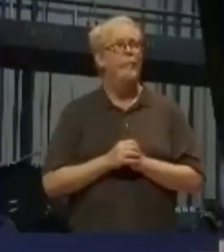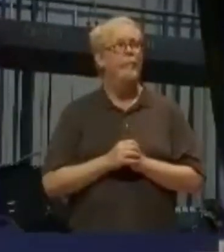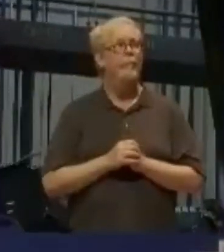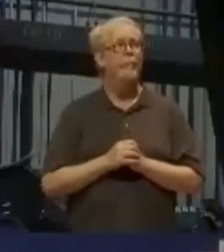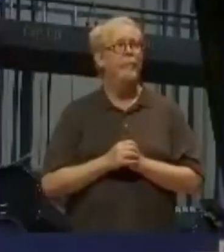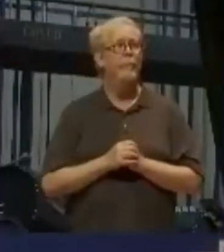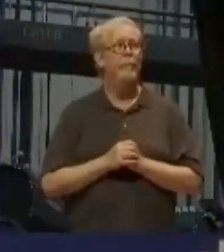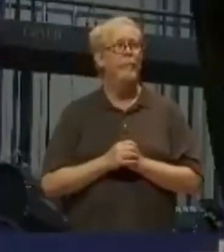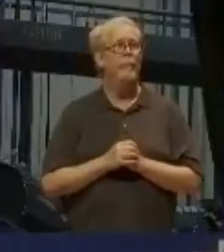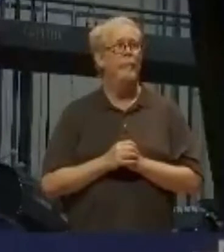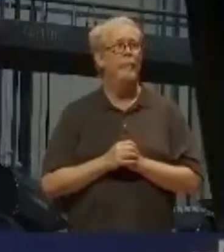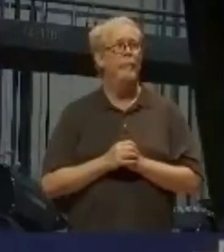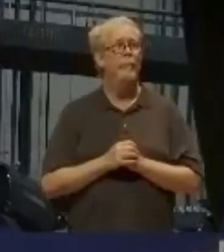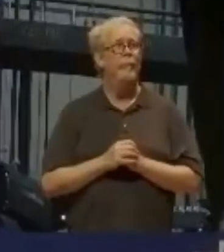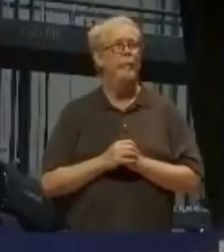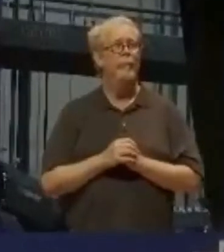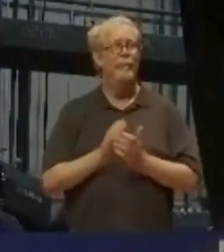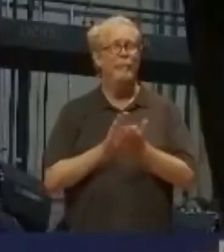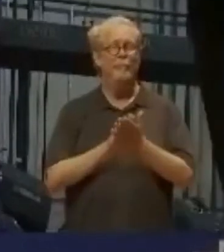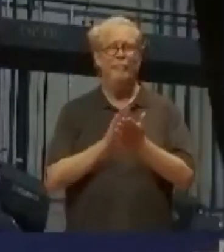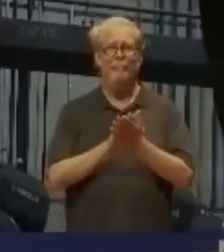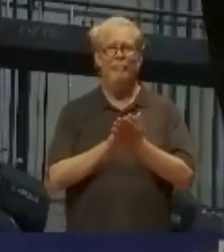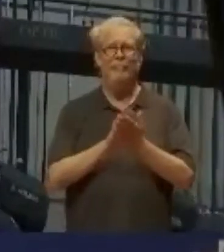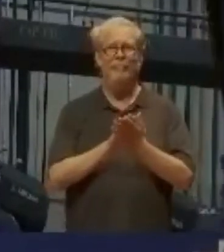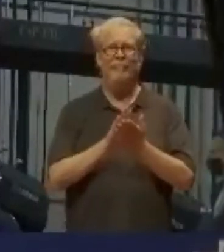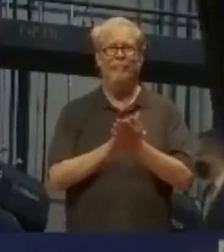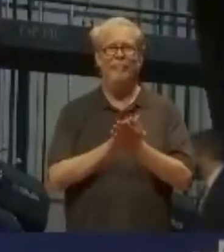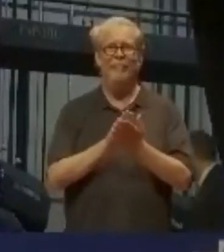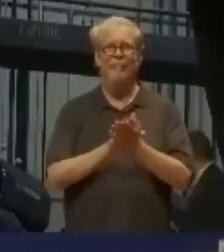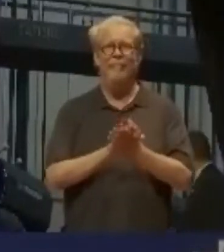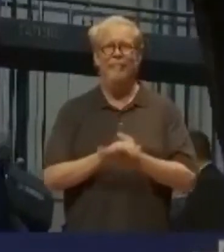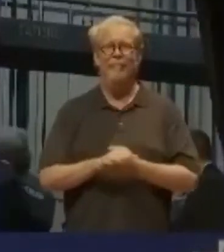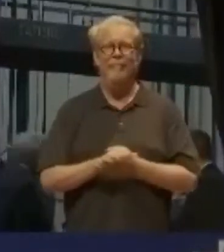nacional en los últimos 5 años. Un aplauso.